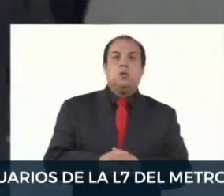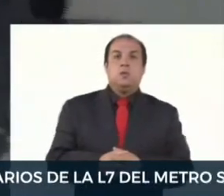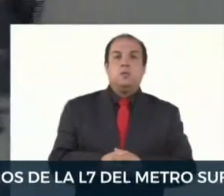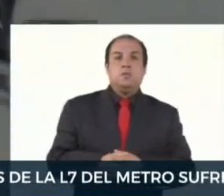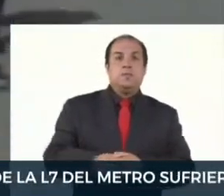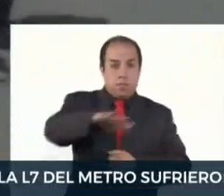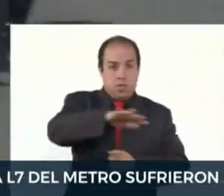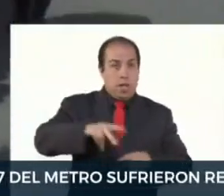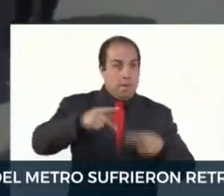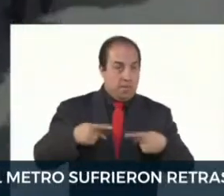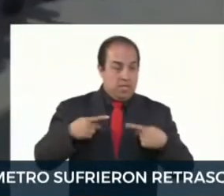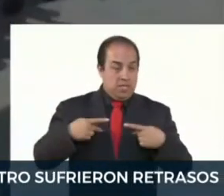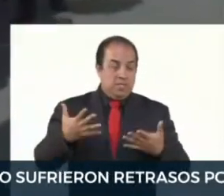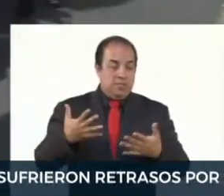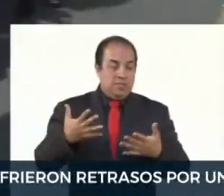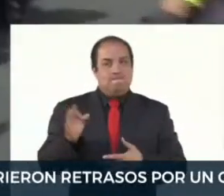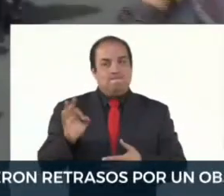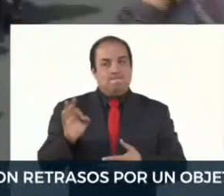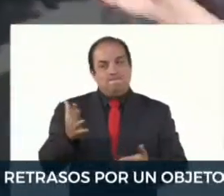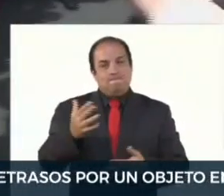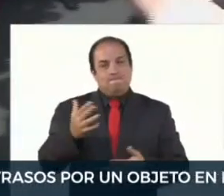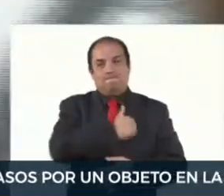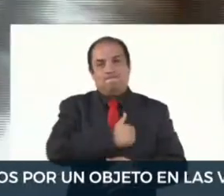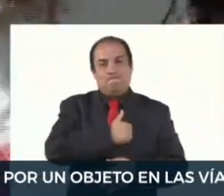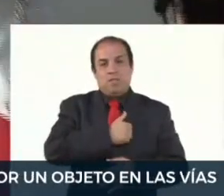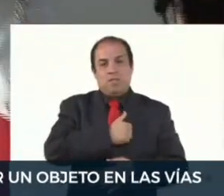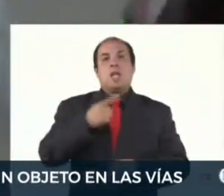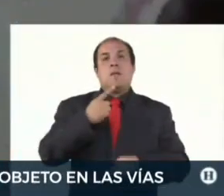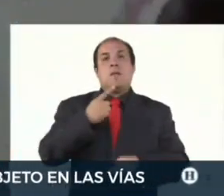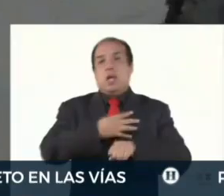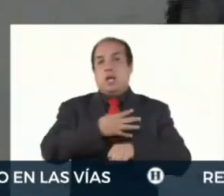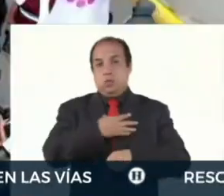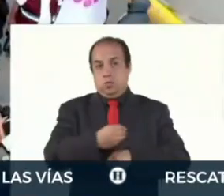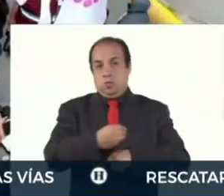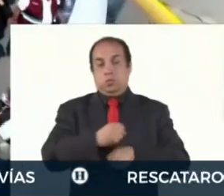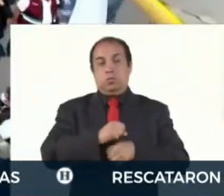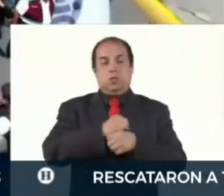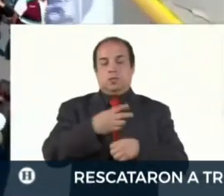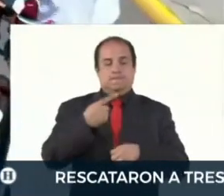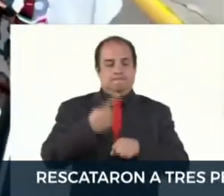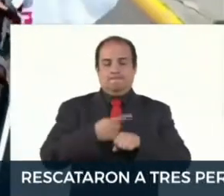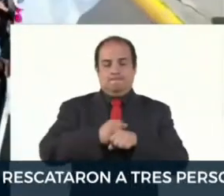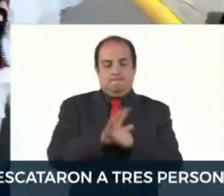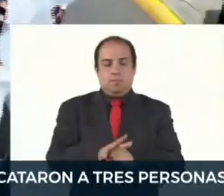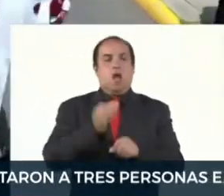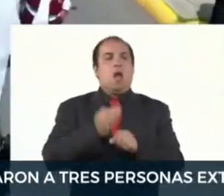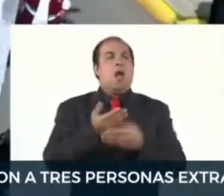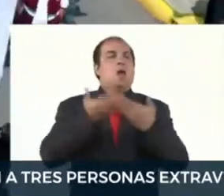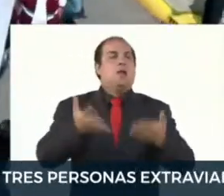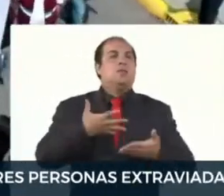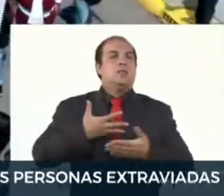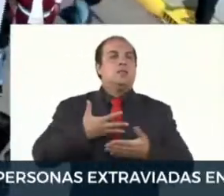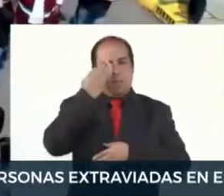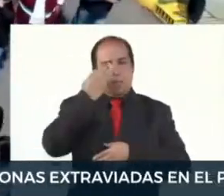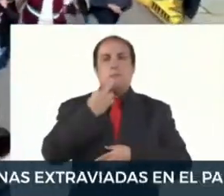que ha habido un histórico aumento salarial a todos los policías desde el año 2019. Anualmente se le